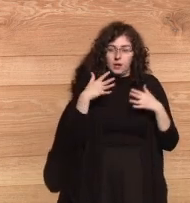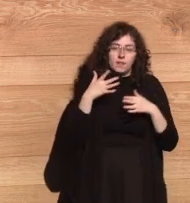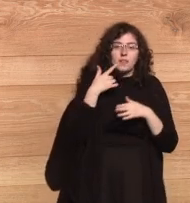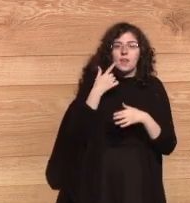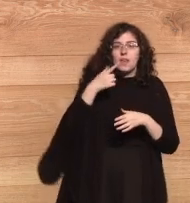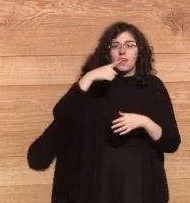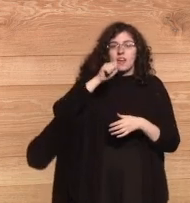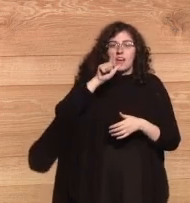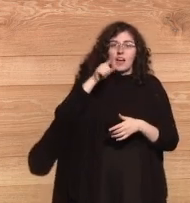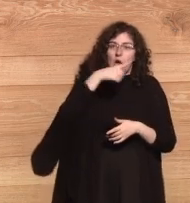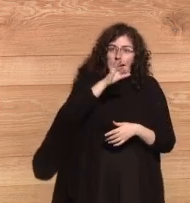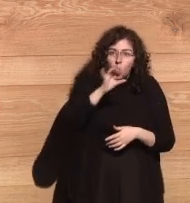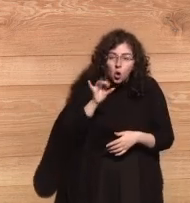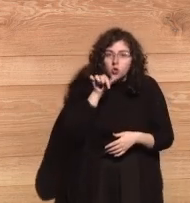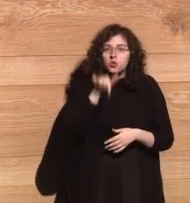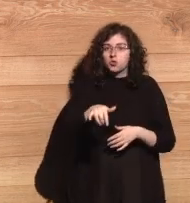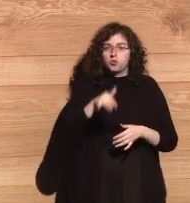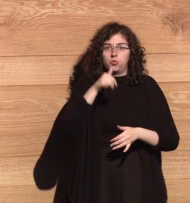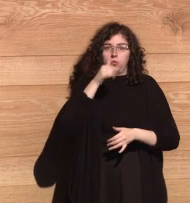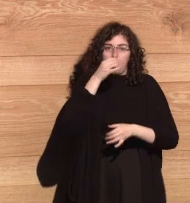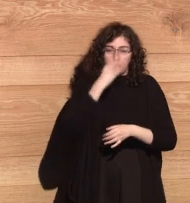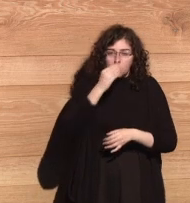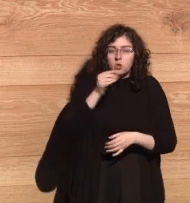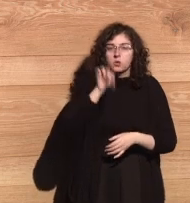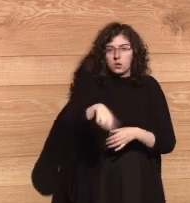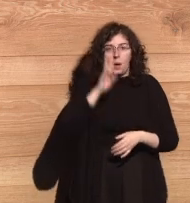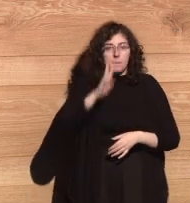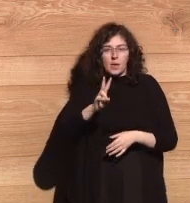galgos abandonados, con las patas rotas,